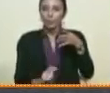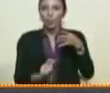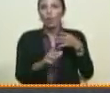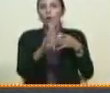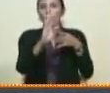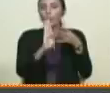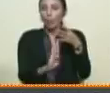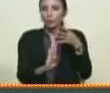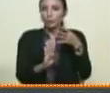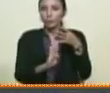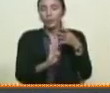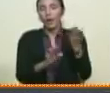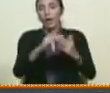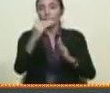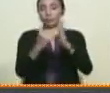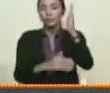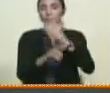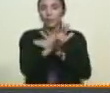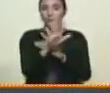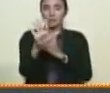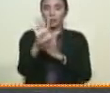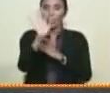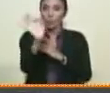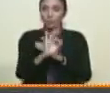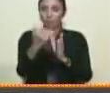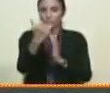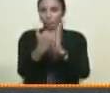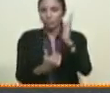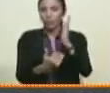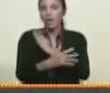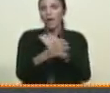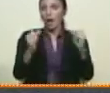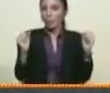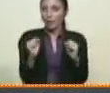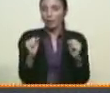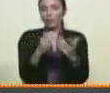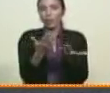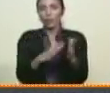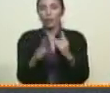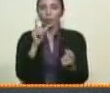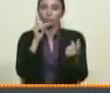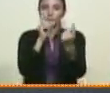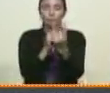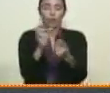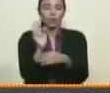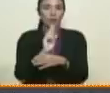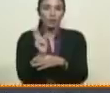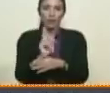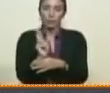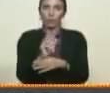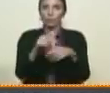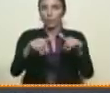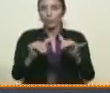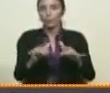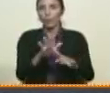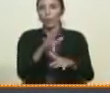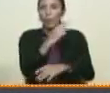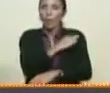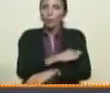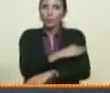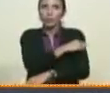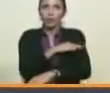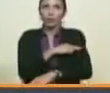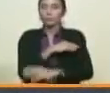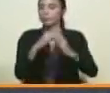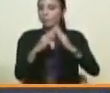35 por ciento en la actualidad de lo que llega a la ciudad de mérida debería ser atendido de manera directa en este hospital ya que cuenta pues con las